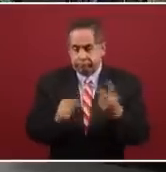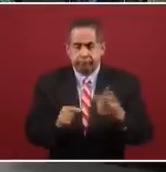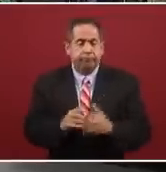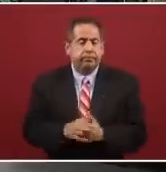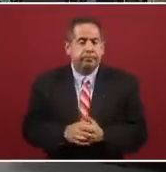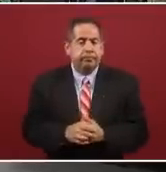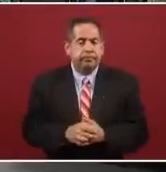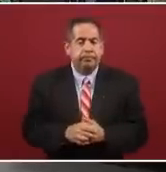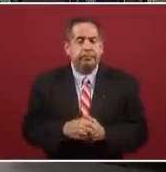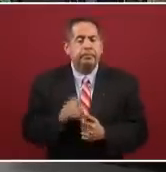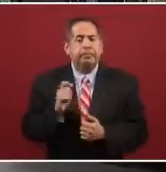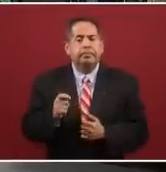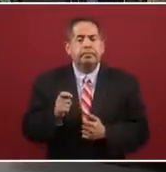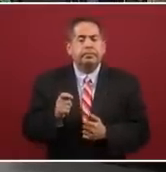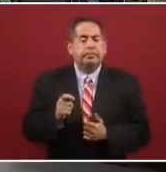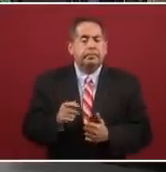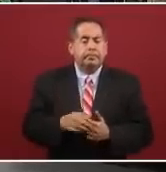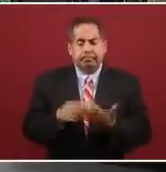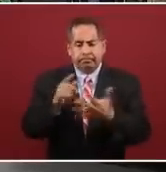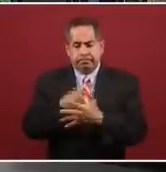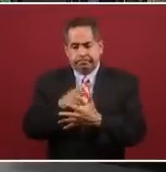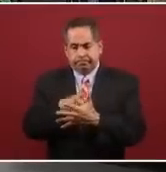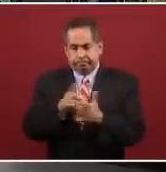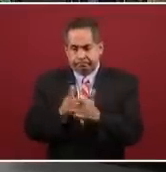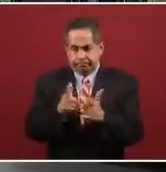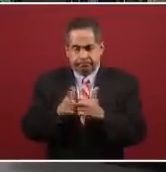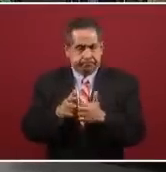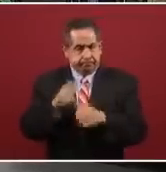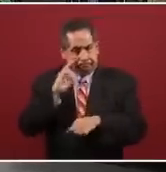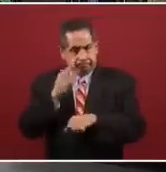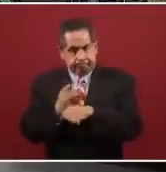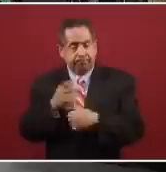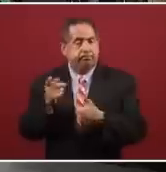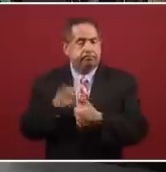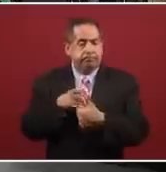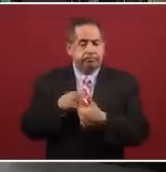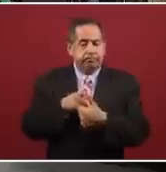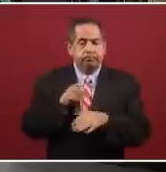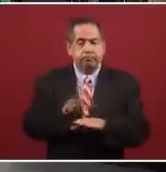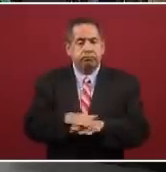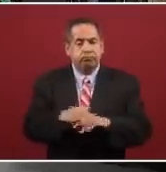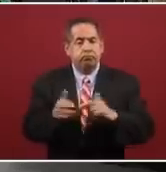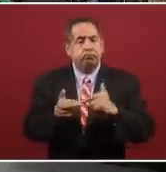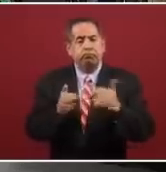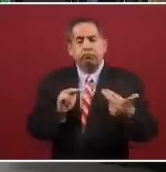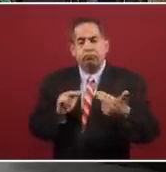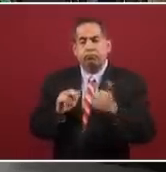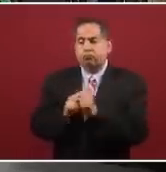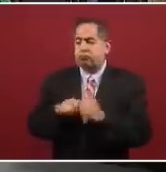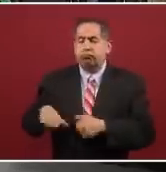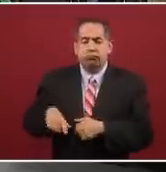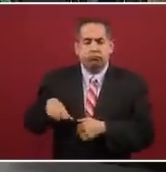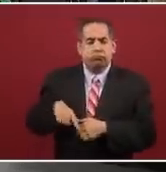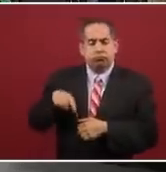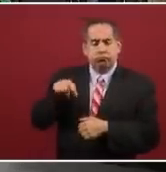Y un quinto grupo es el que tiene que ver con las relaciones con los gobiernos, sobre todo con